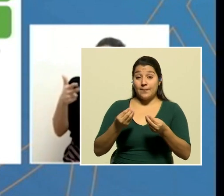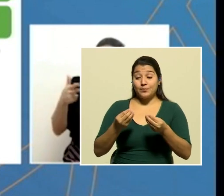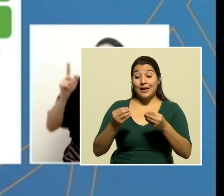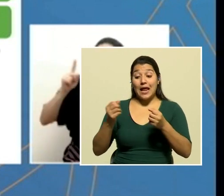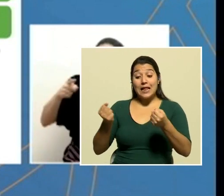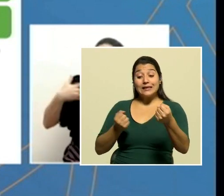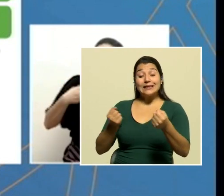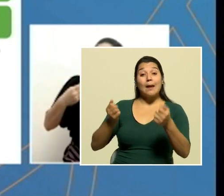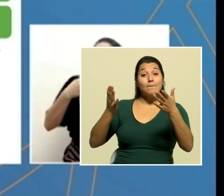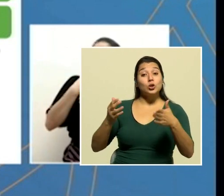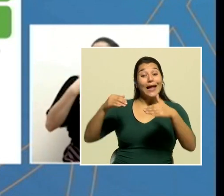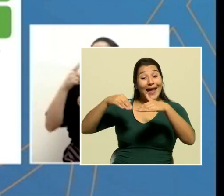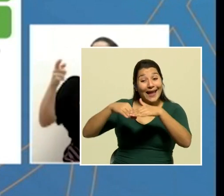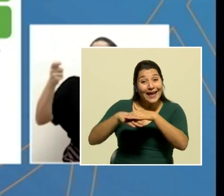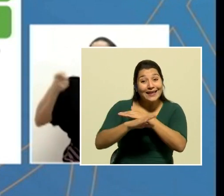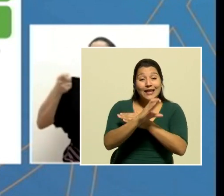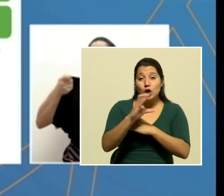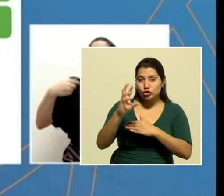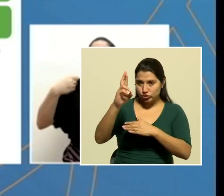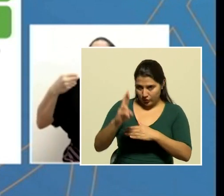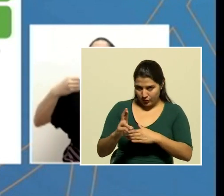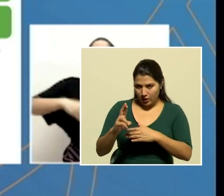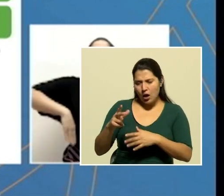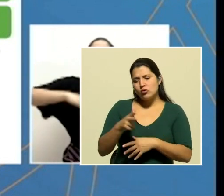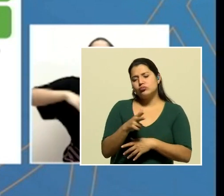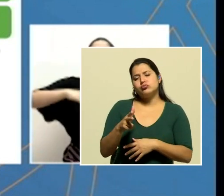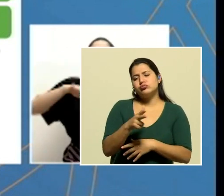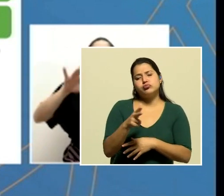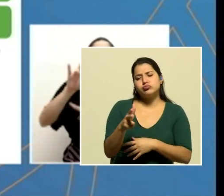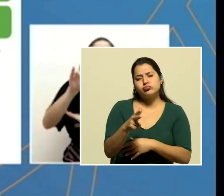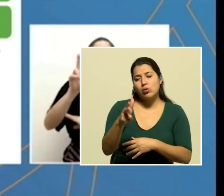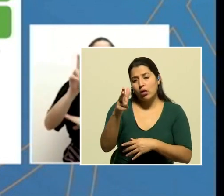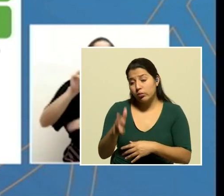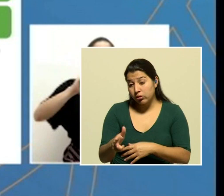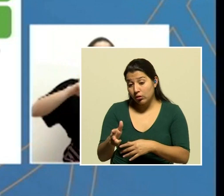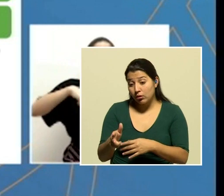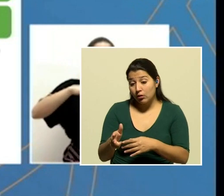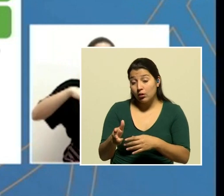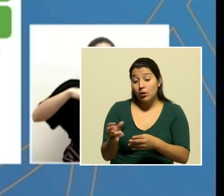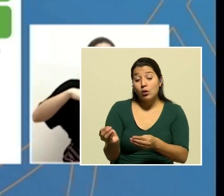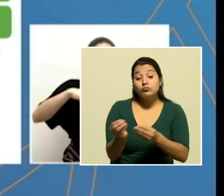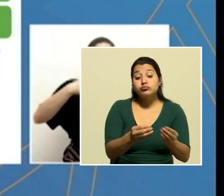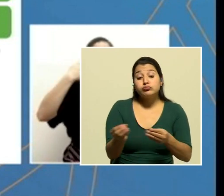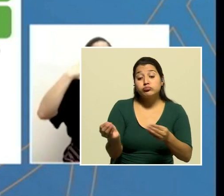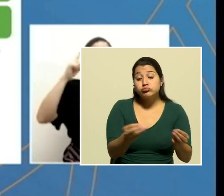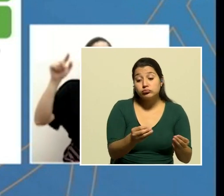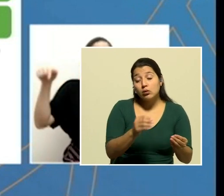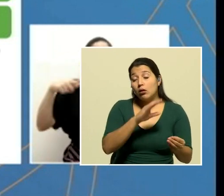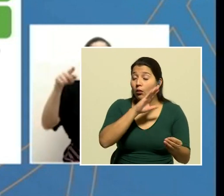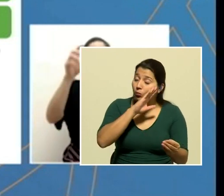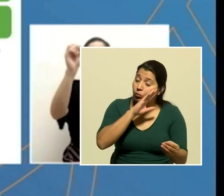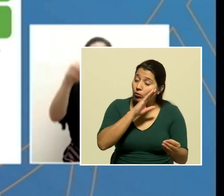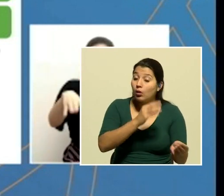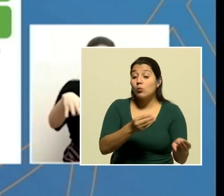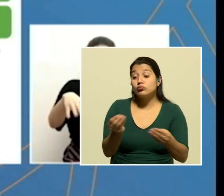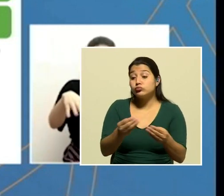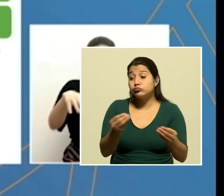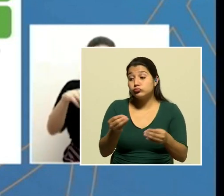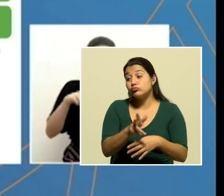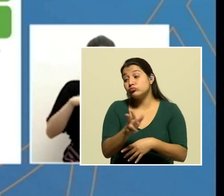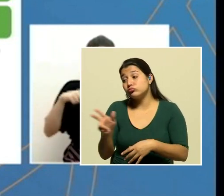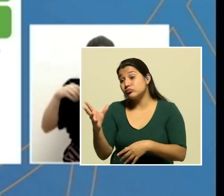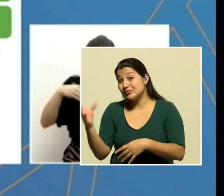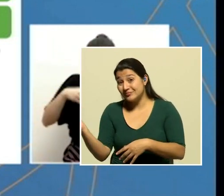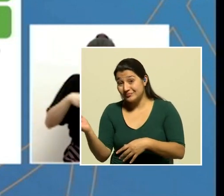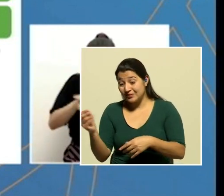el transportista tiene hasta 72 horas para hacer la siguiente operación. Desde el punto